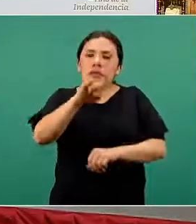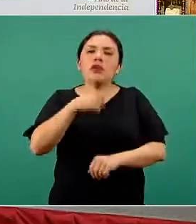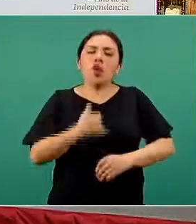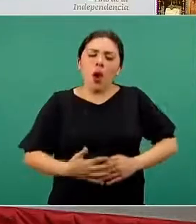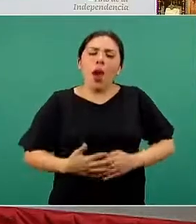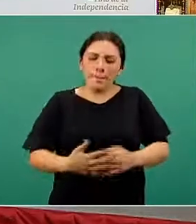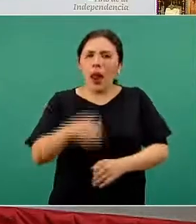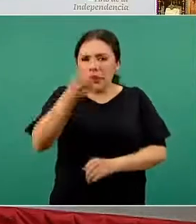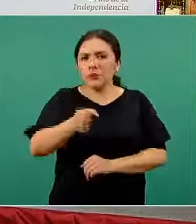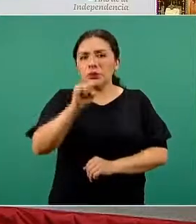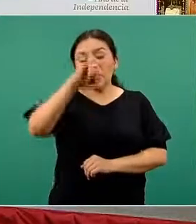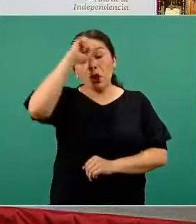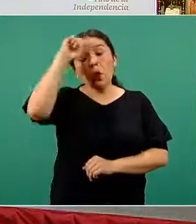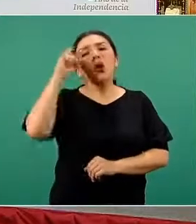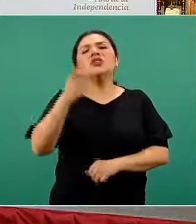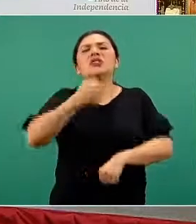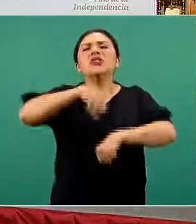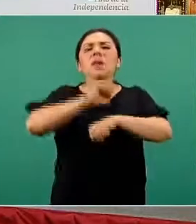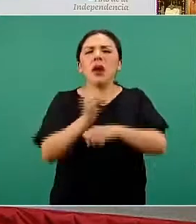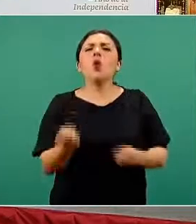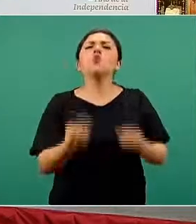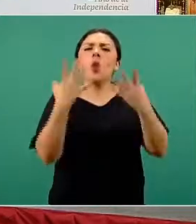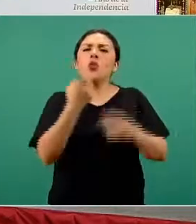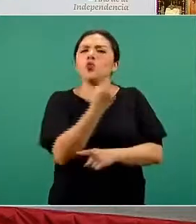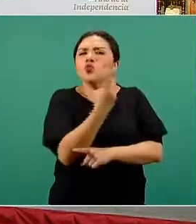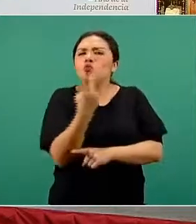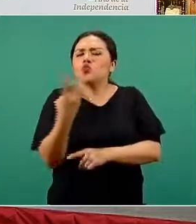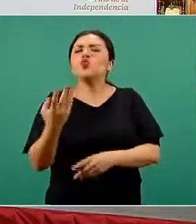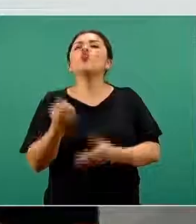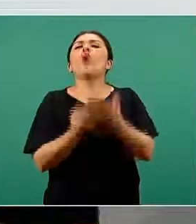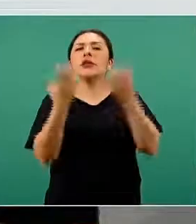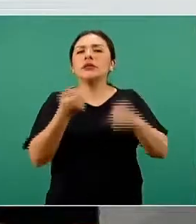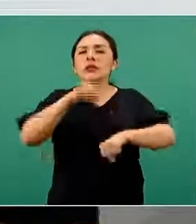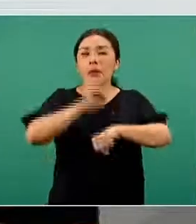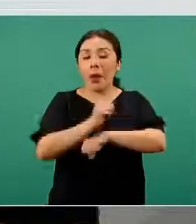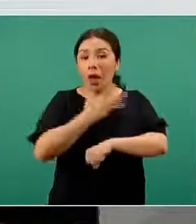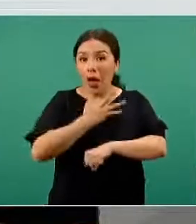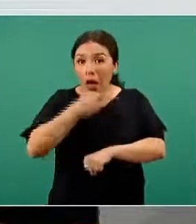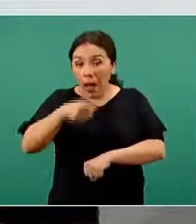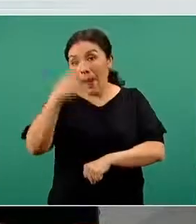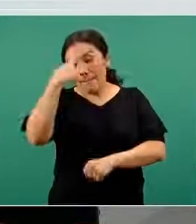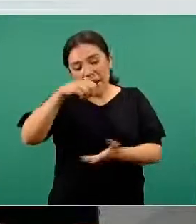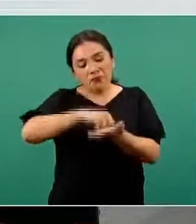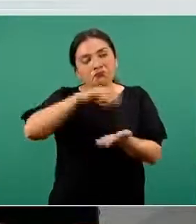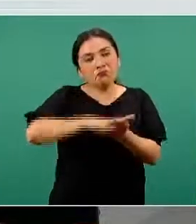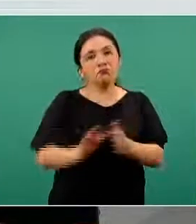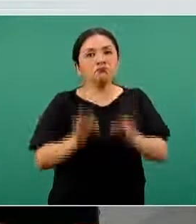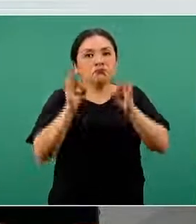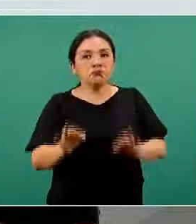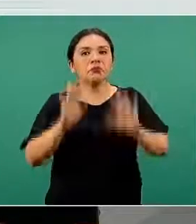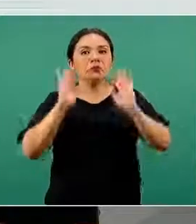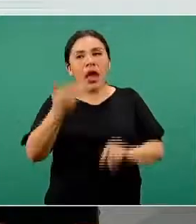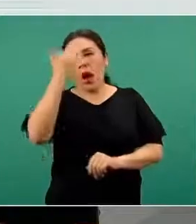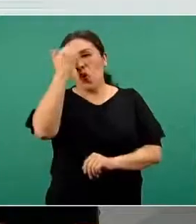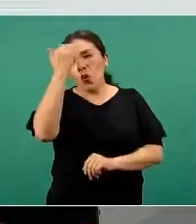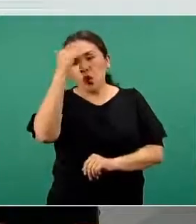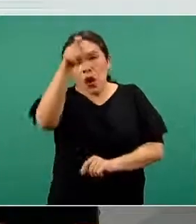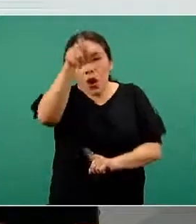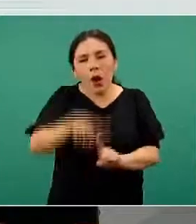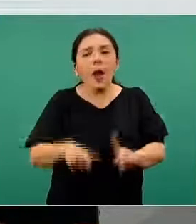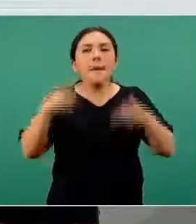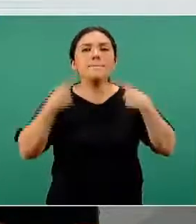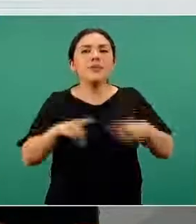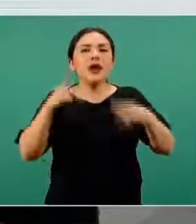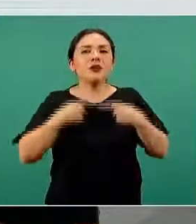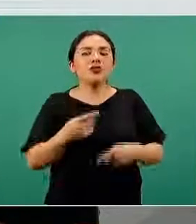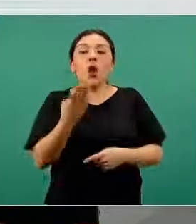estoy embarazada y cuántas semanas de embarazo tienes para lograr identificar aquellas que